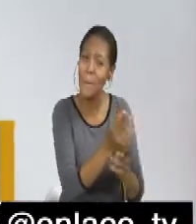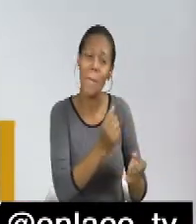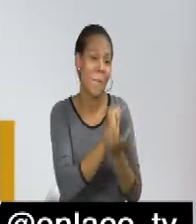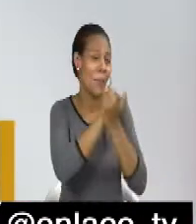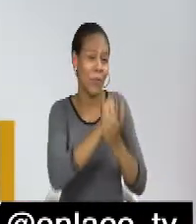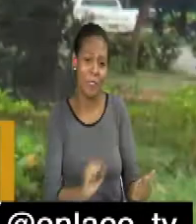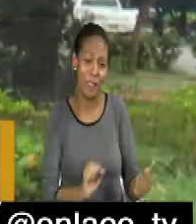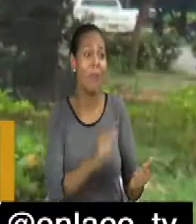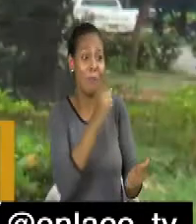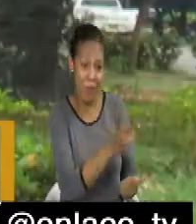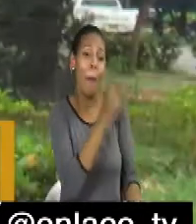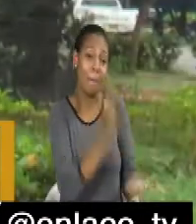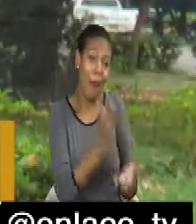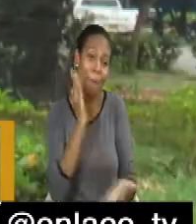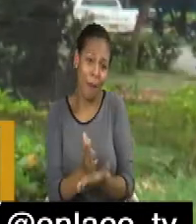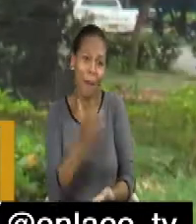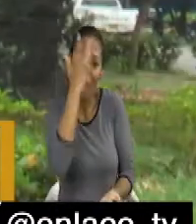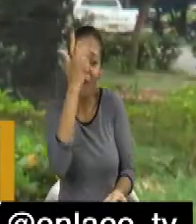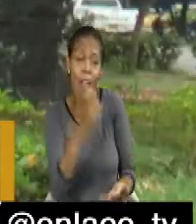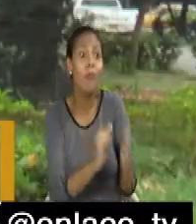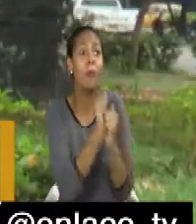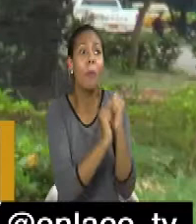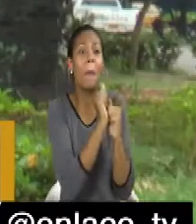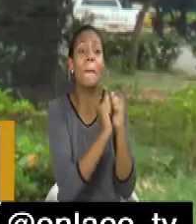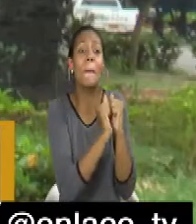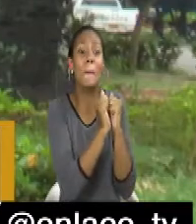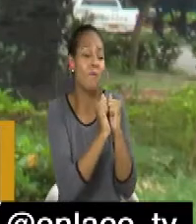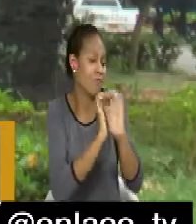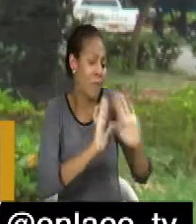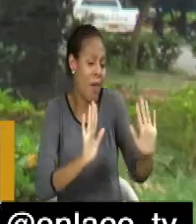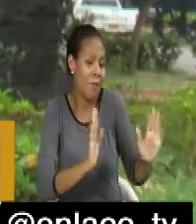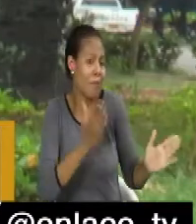situaciones. Por ejemplo, el reactor que ayer falló